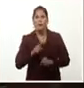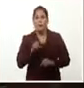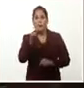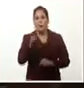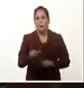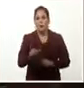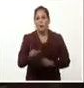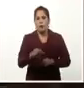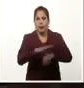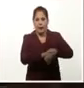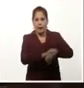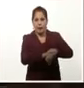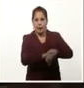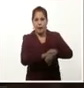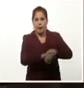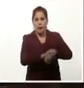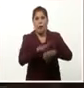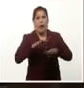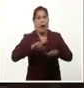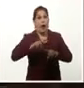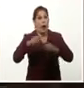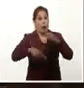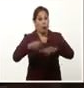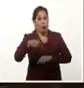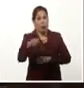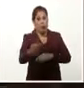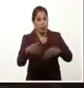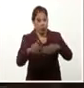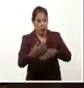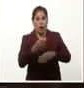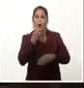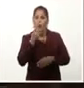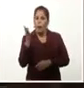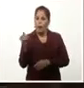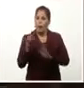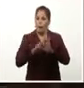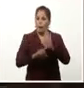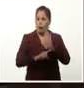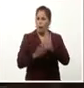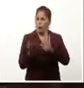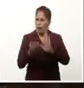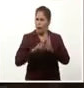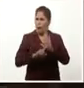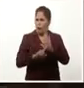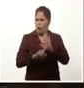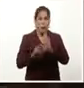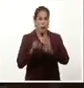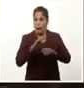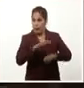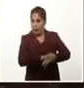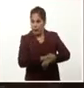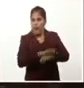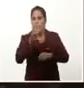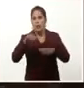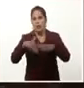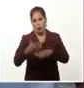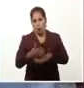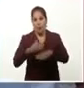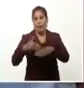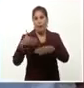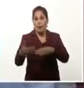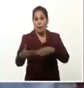entretenida, 24 horas posterior a la instructiva de cargo puede nombrar abogado. Y si no está detenida, dentro de los 5 días